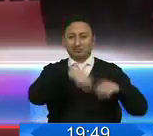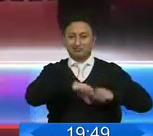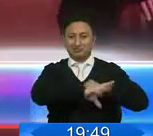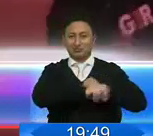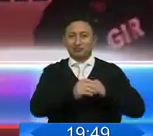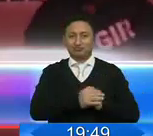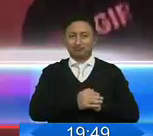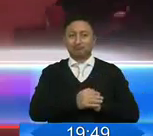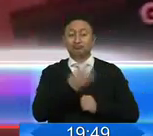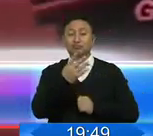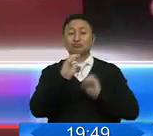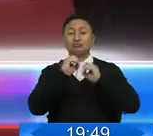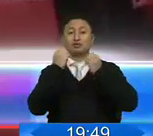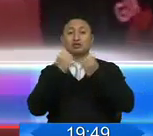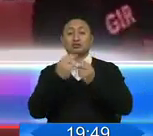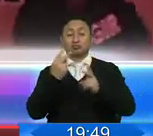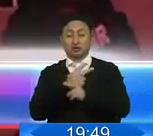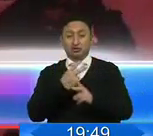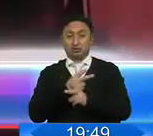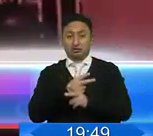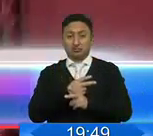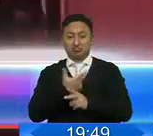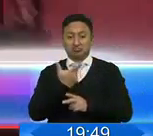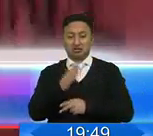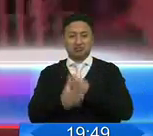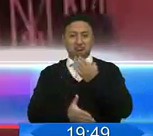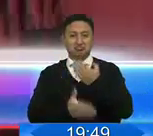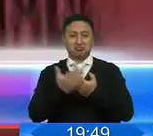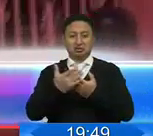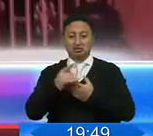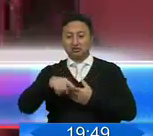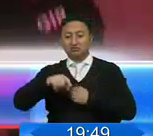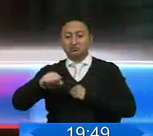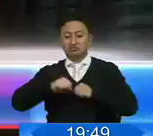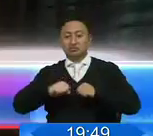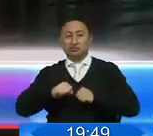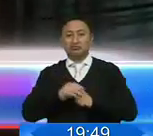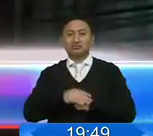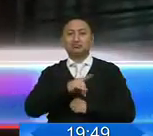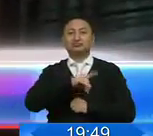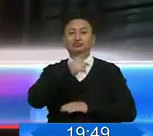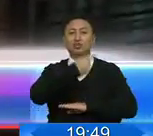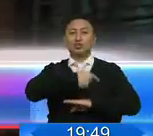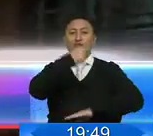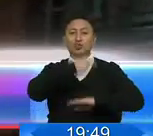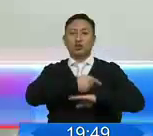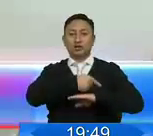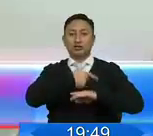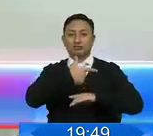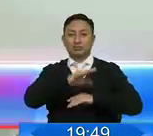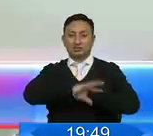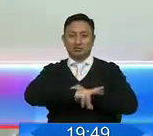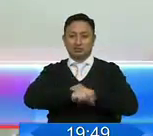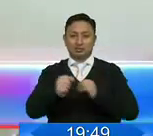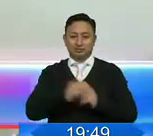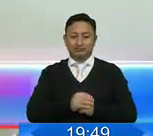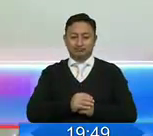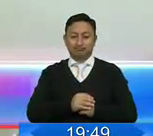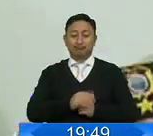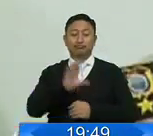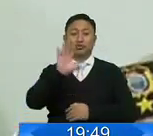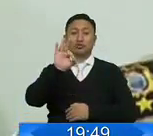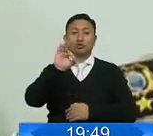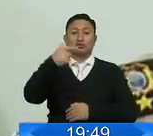cuatro organizaciones delictivas que se encontraban operando en la provincia del Guayas. 9 armas de